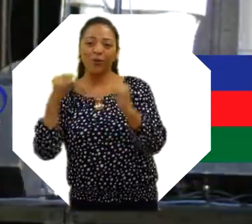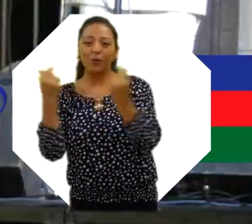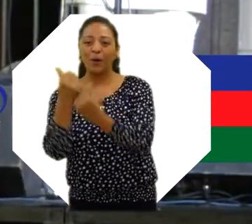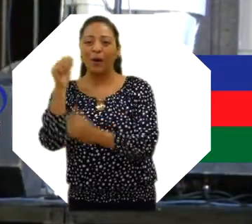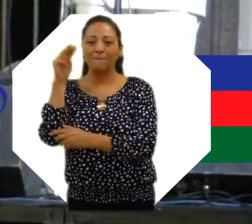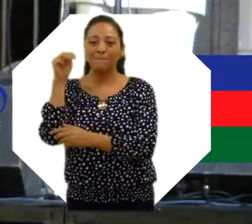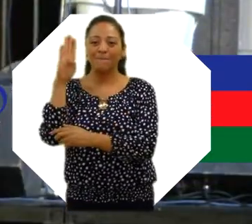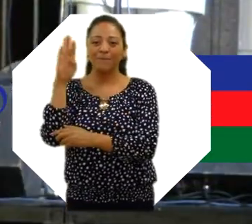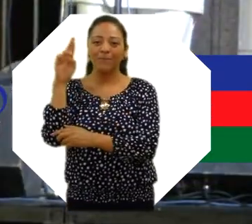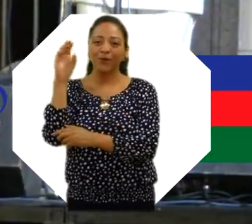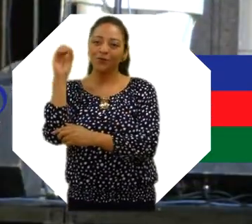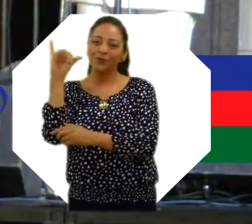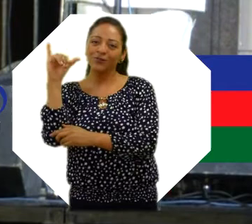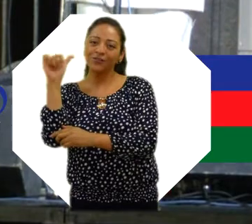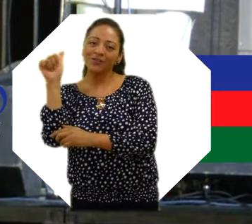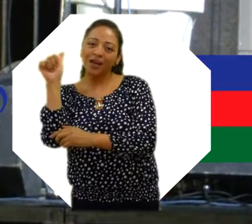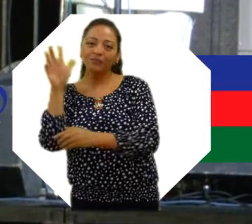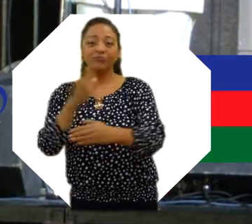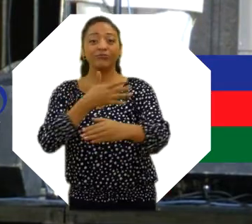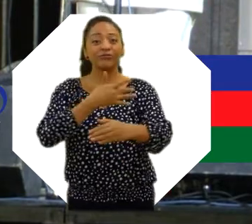El trío Ambrosía.